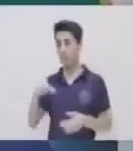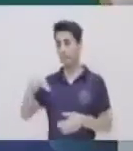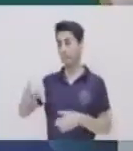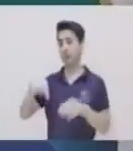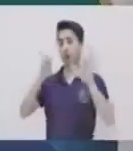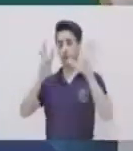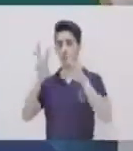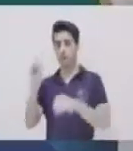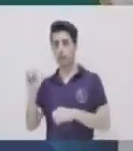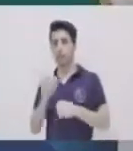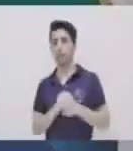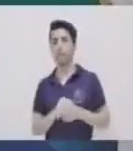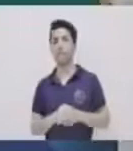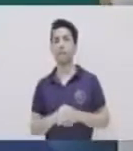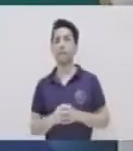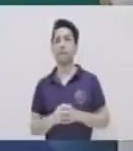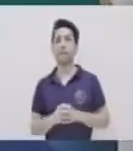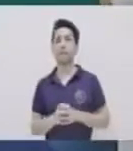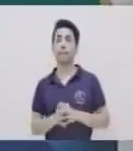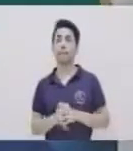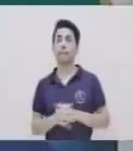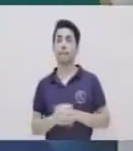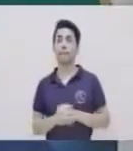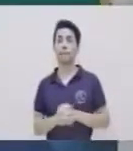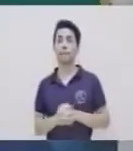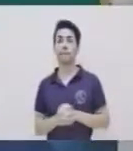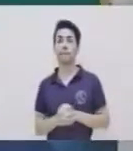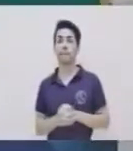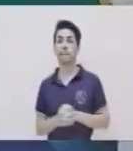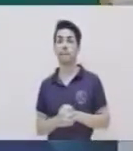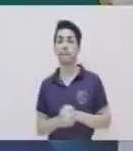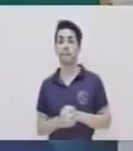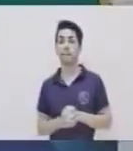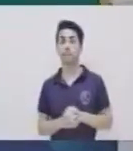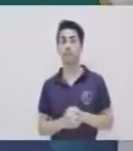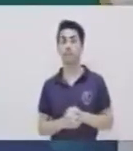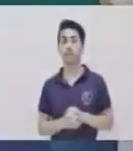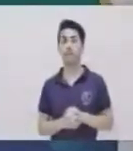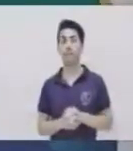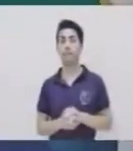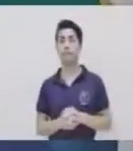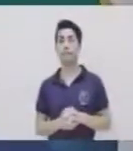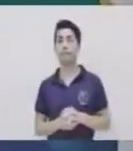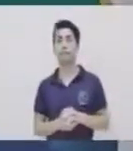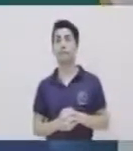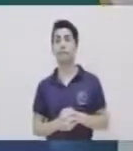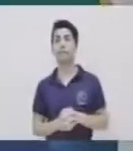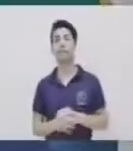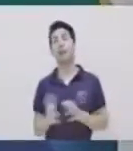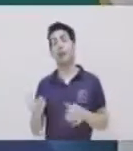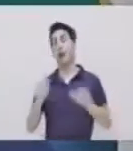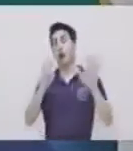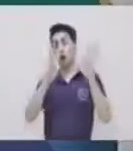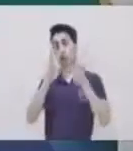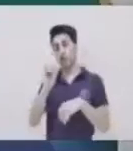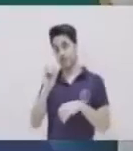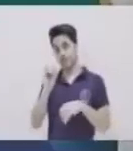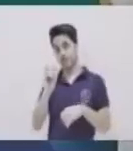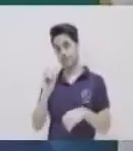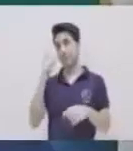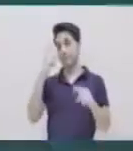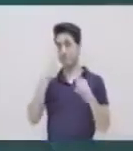percentil 80. Entonces para calcular el percentil 80 tendría que multiplicar